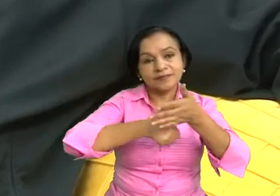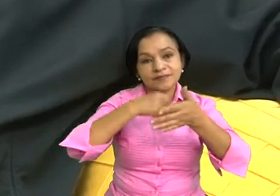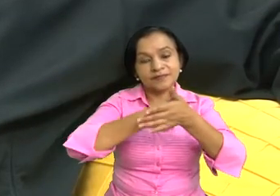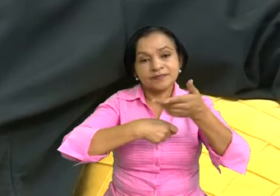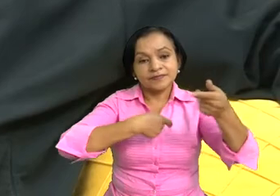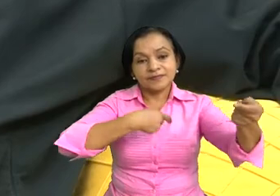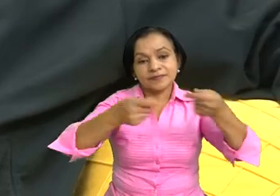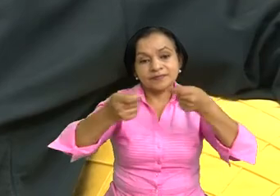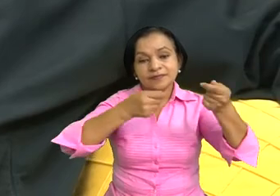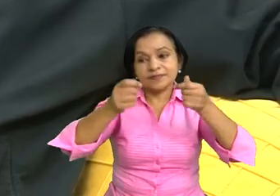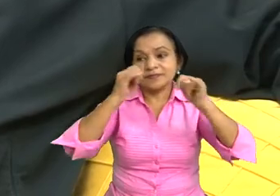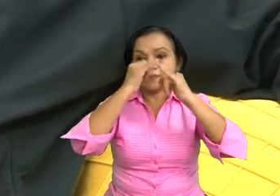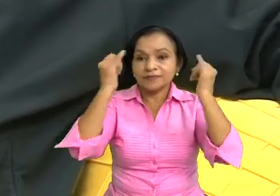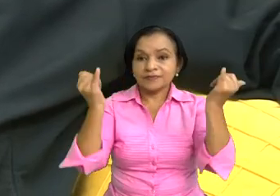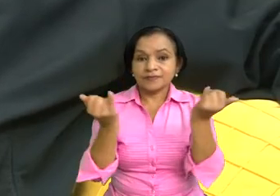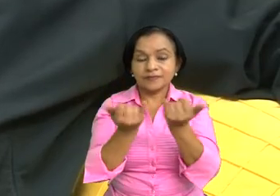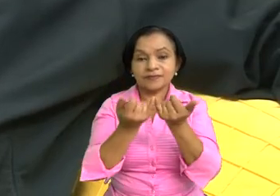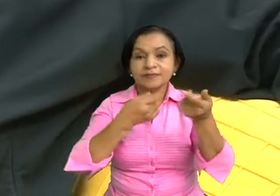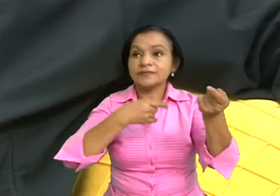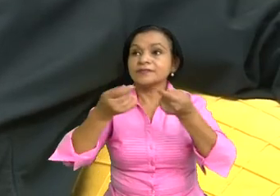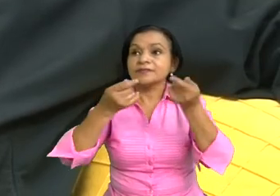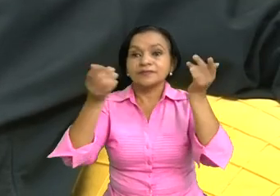comercio internacional